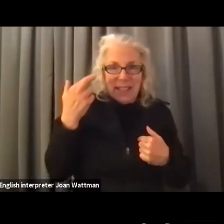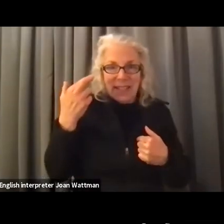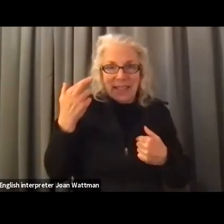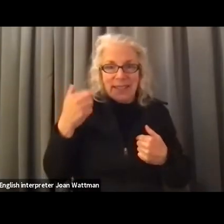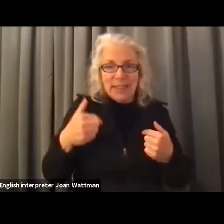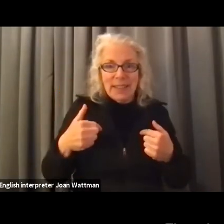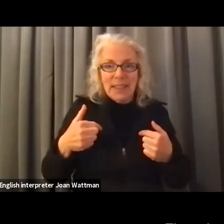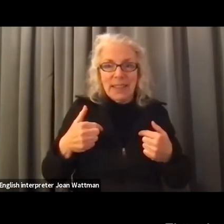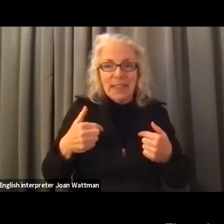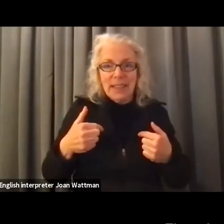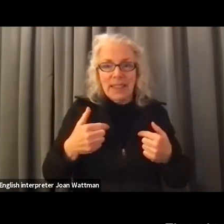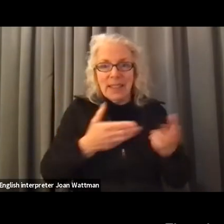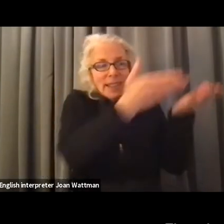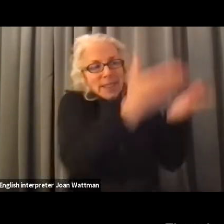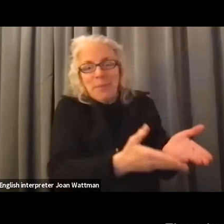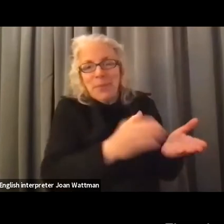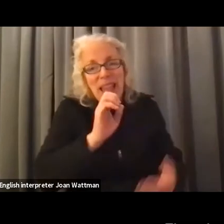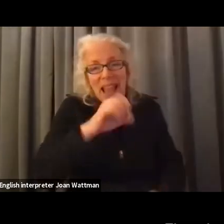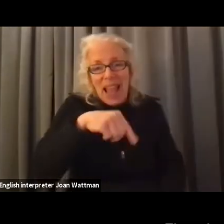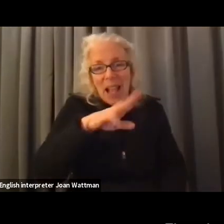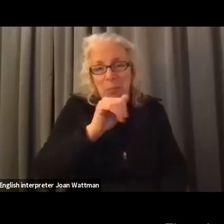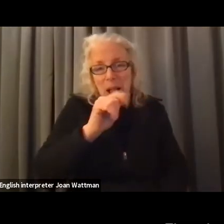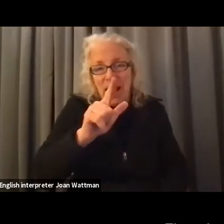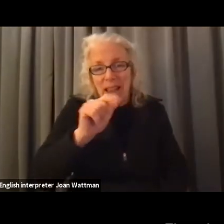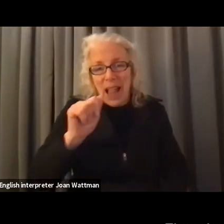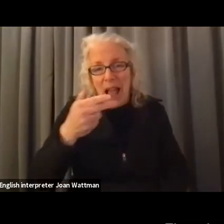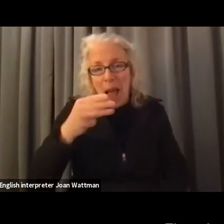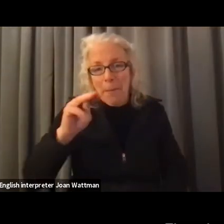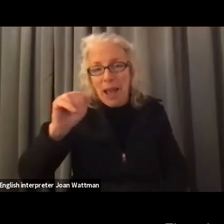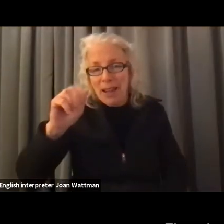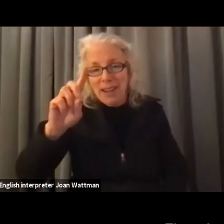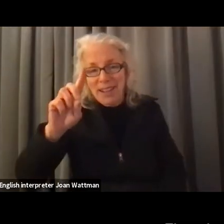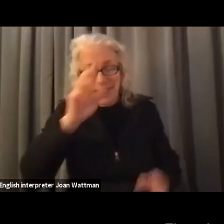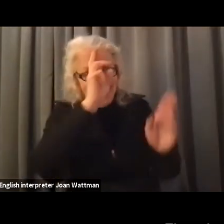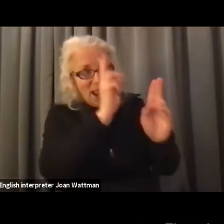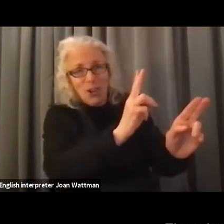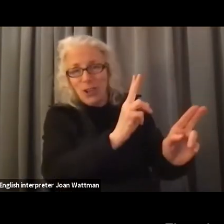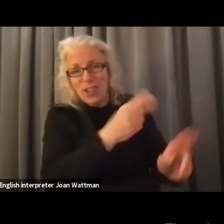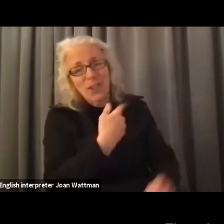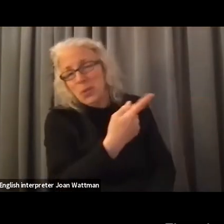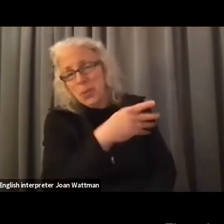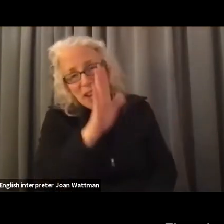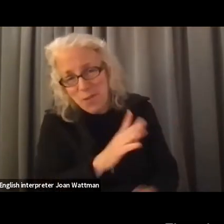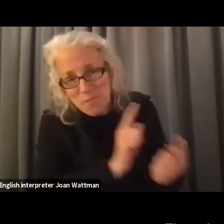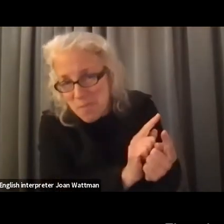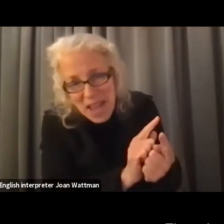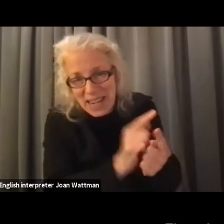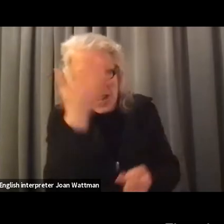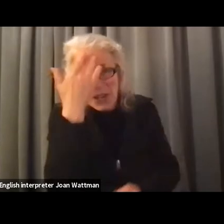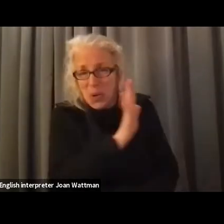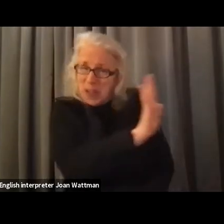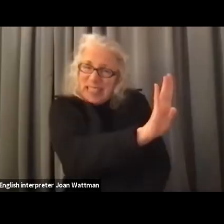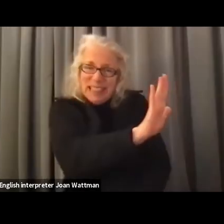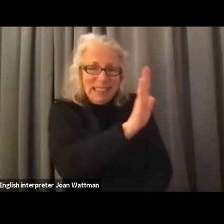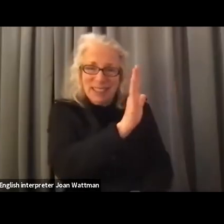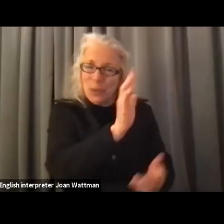siempre pues elevar la memoria de las personas que han contribuido a hacer de este mundo